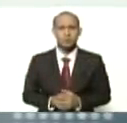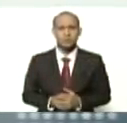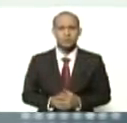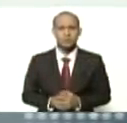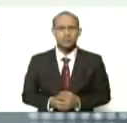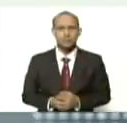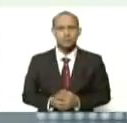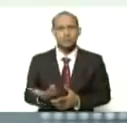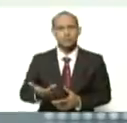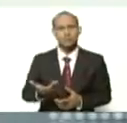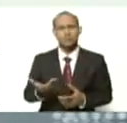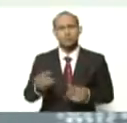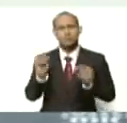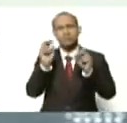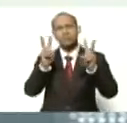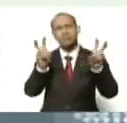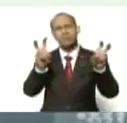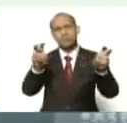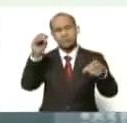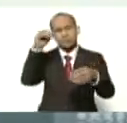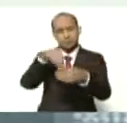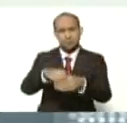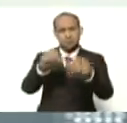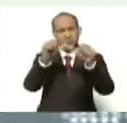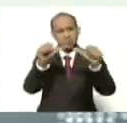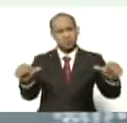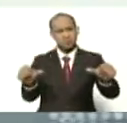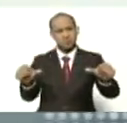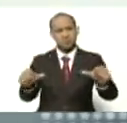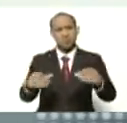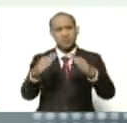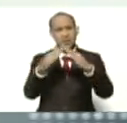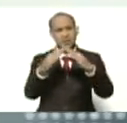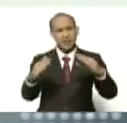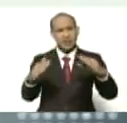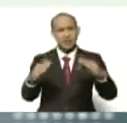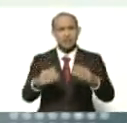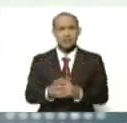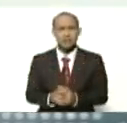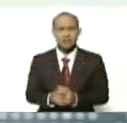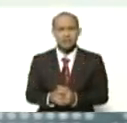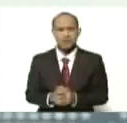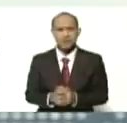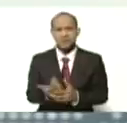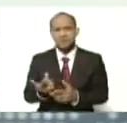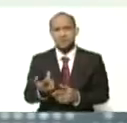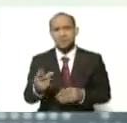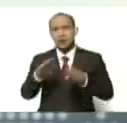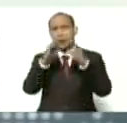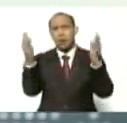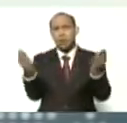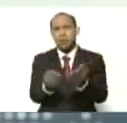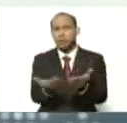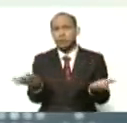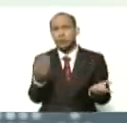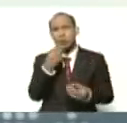ya la consigna que ella quédate en casa es que ningún lugar del mundo lo estaba usando